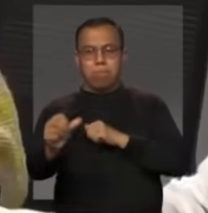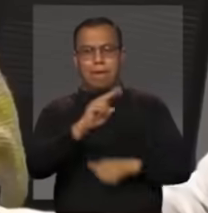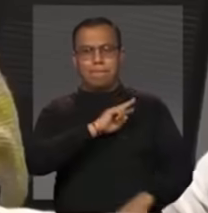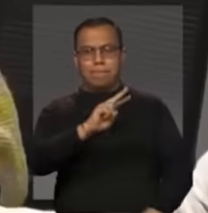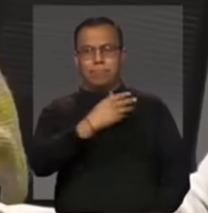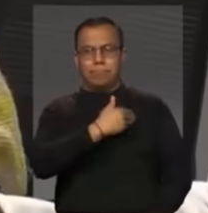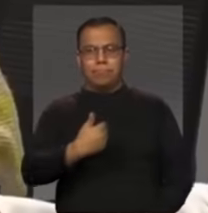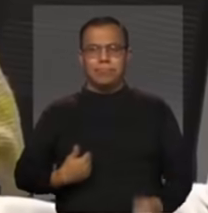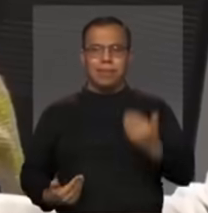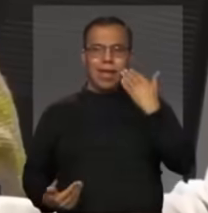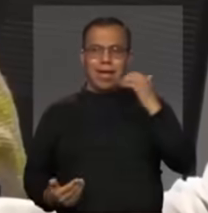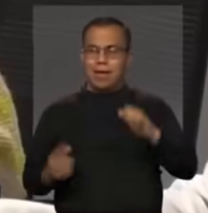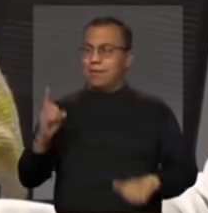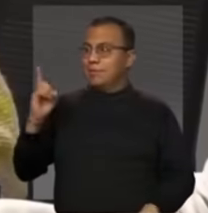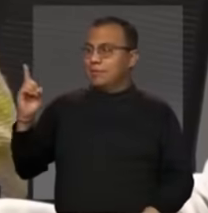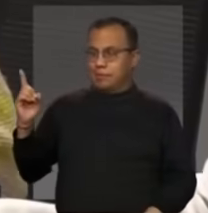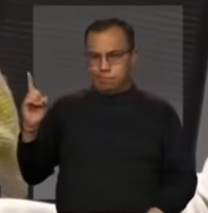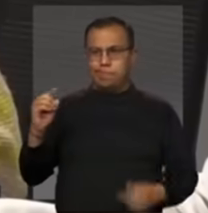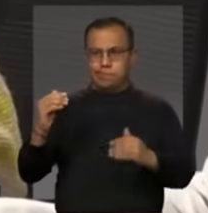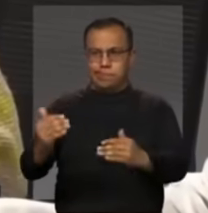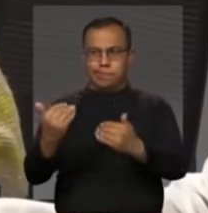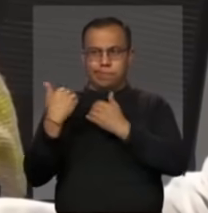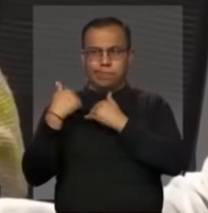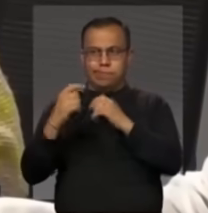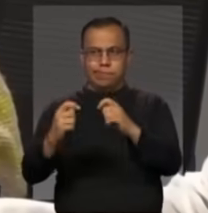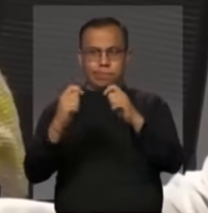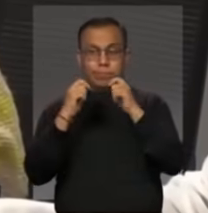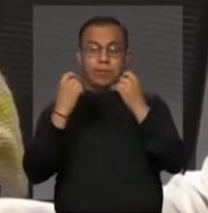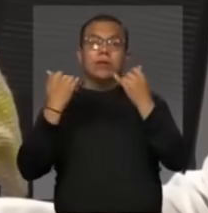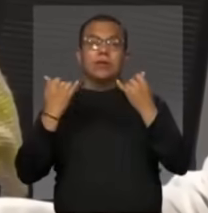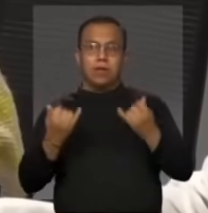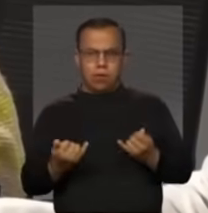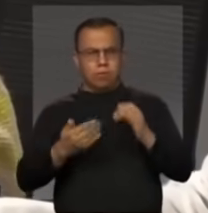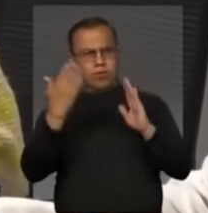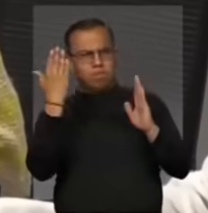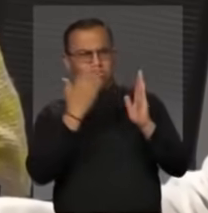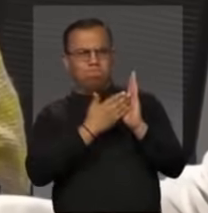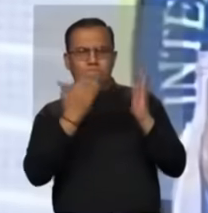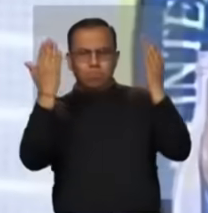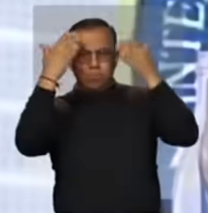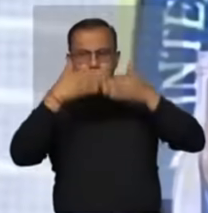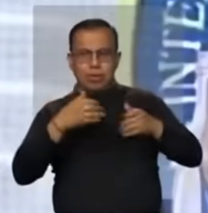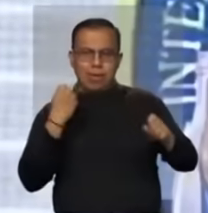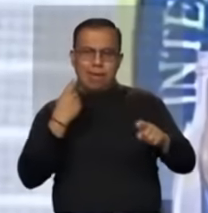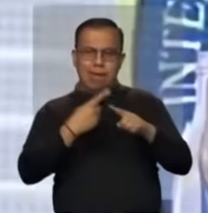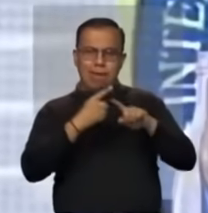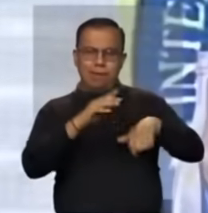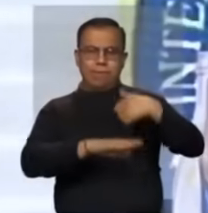vicefiscal Marta Mancera como interina del cargo, quien es acusada de encubrir